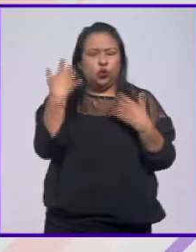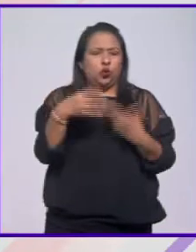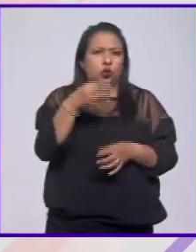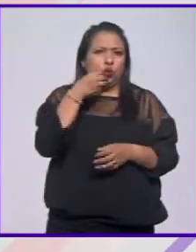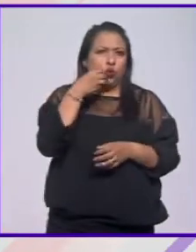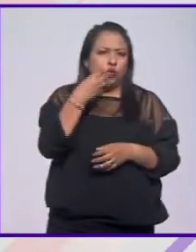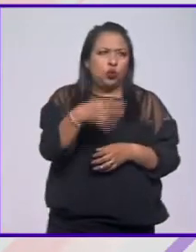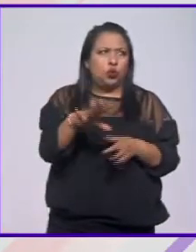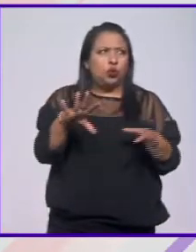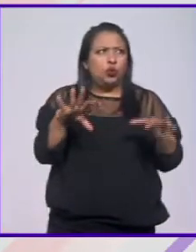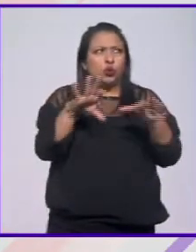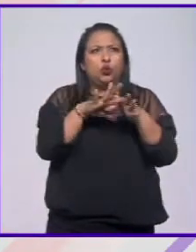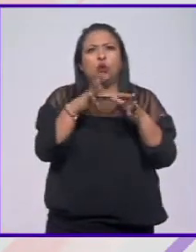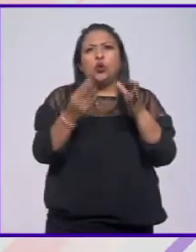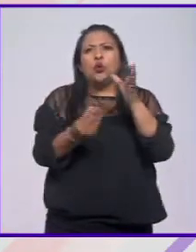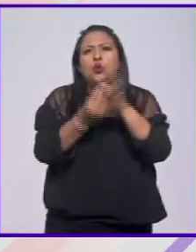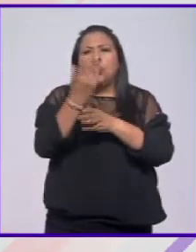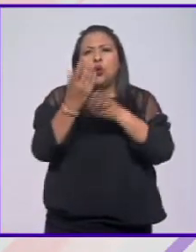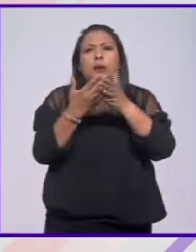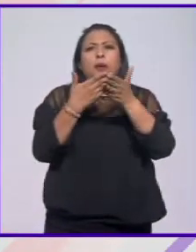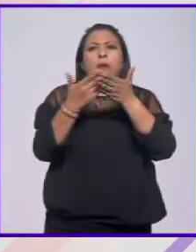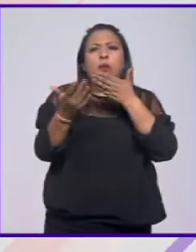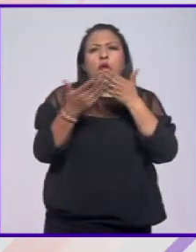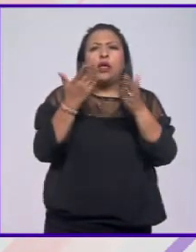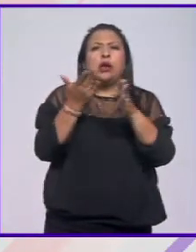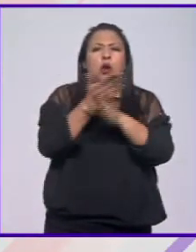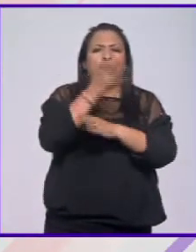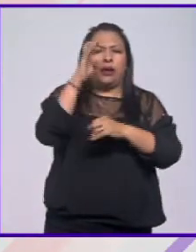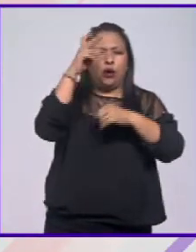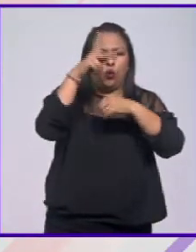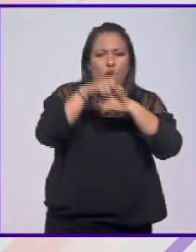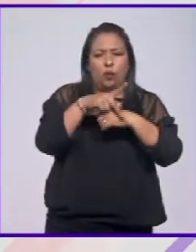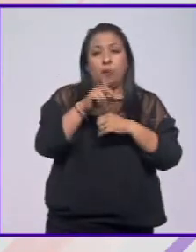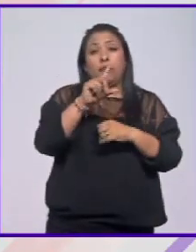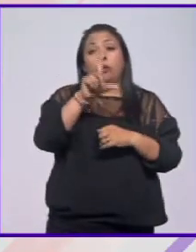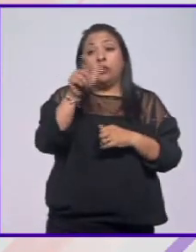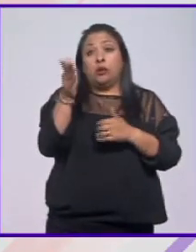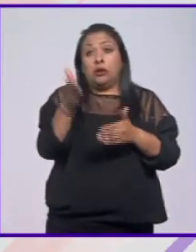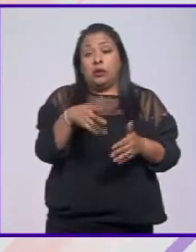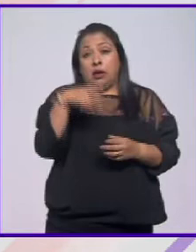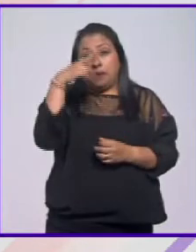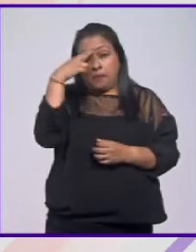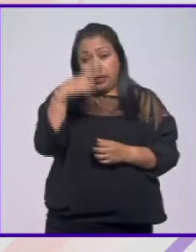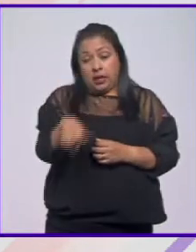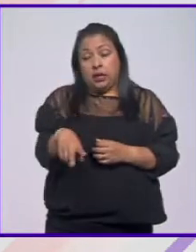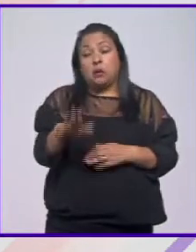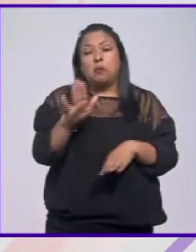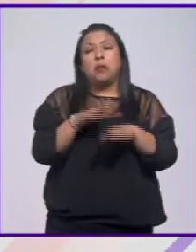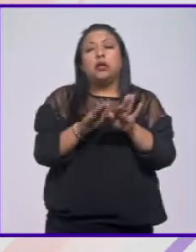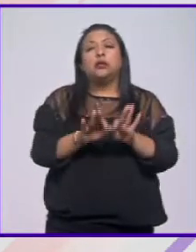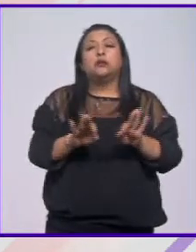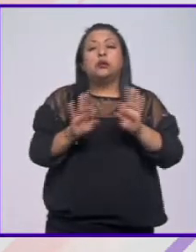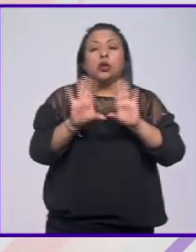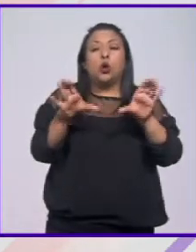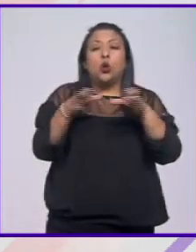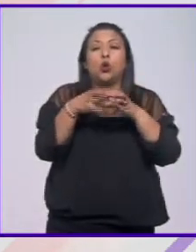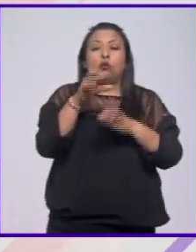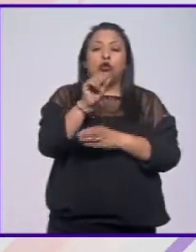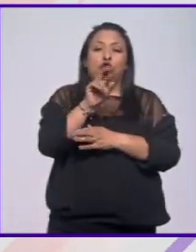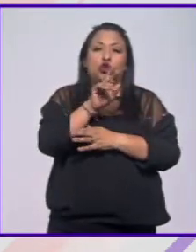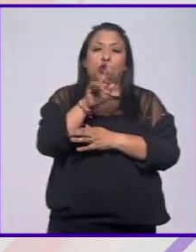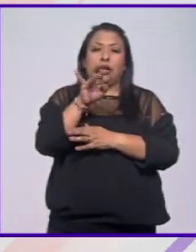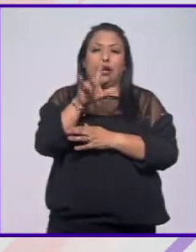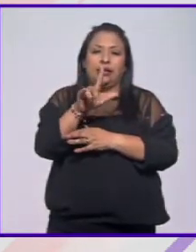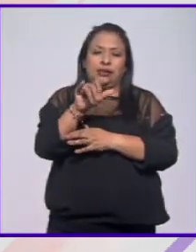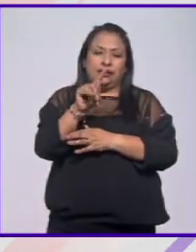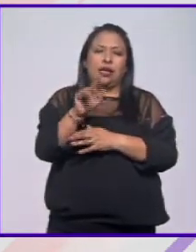extraordinario. Estuvo muy cercana a las vanguardias en su momento en Europa y llegado a México fundamentalmente en el grupo surrealista de